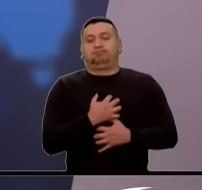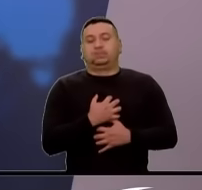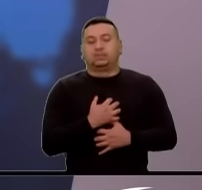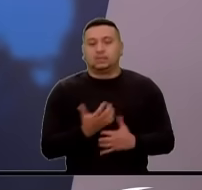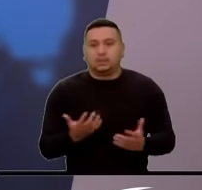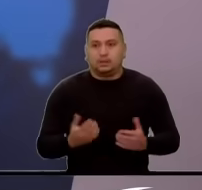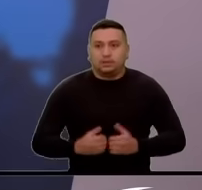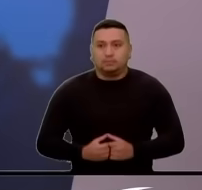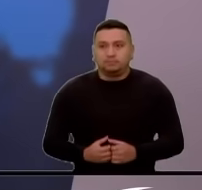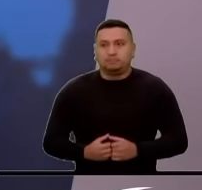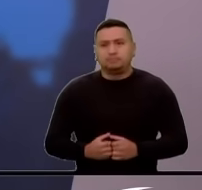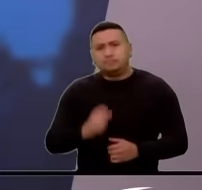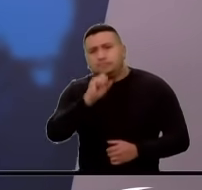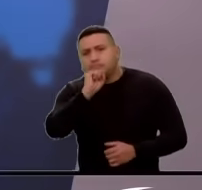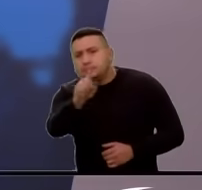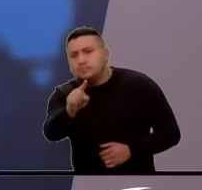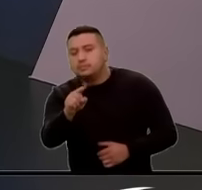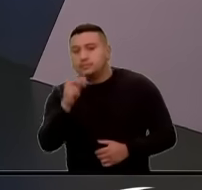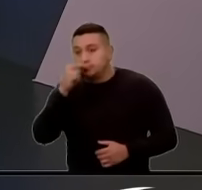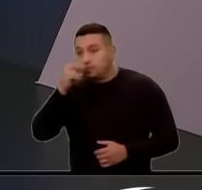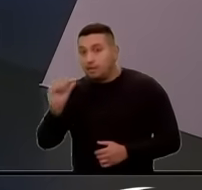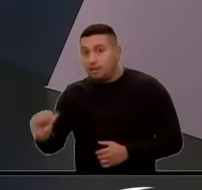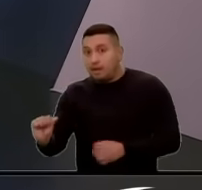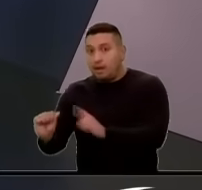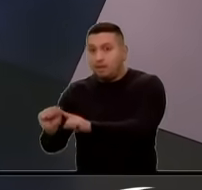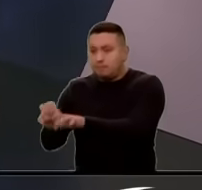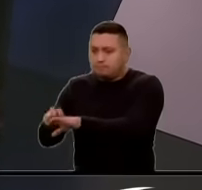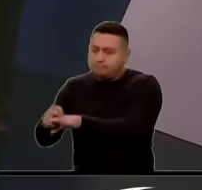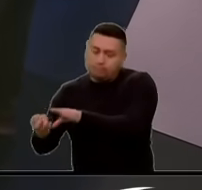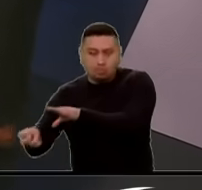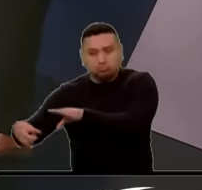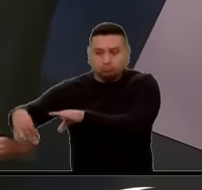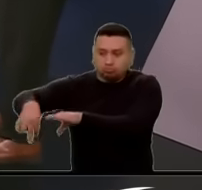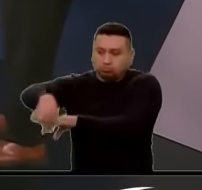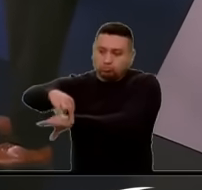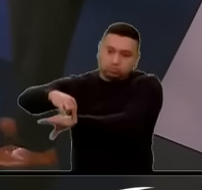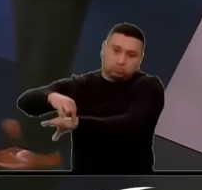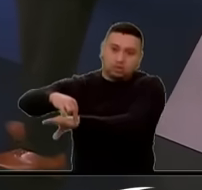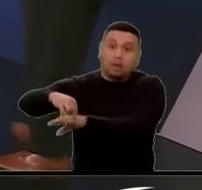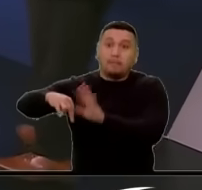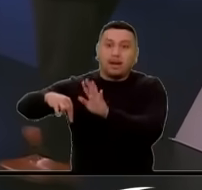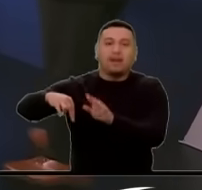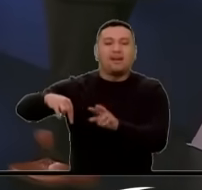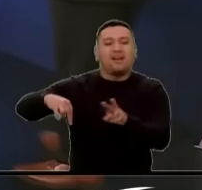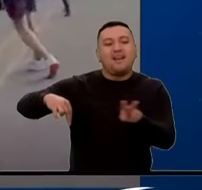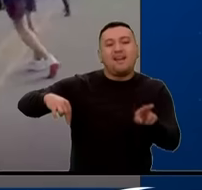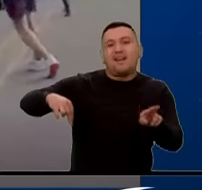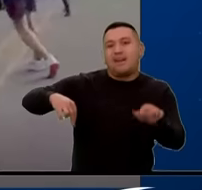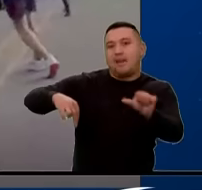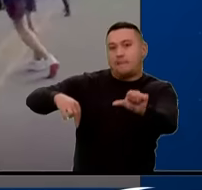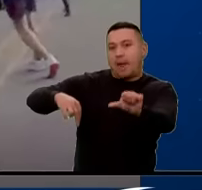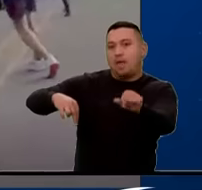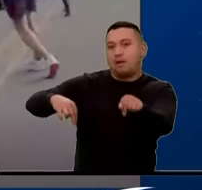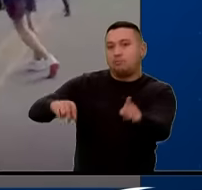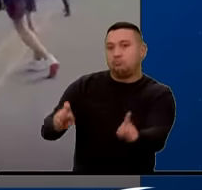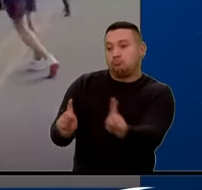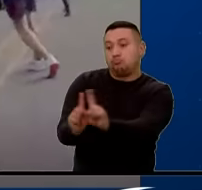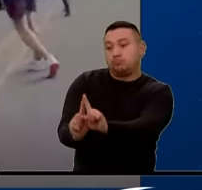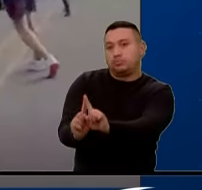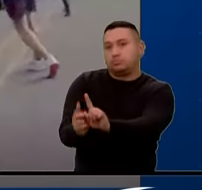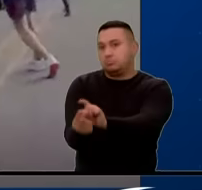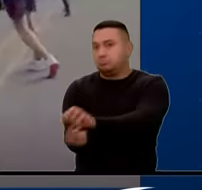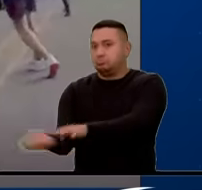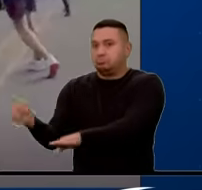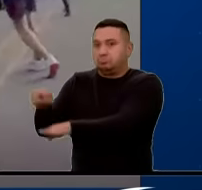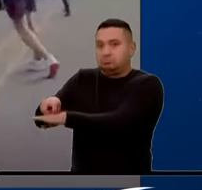se sube con su hermana. ¿Y en qué momento se salva usted? Porque aquí lo vemos que usted es el hombre que está aquí en pantaloneta, ahí están los hombres armados. ¿En